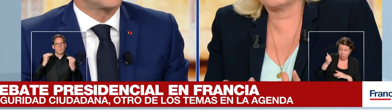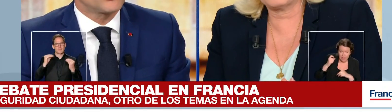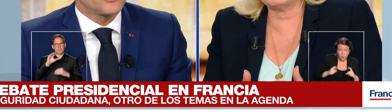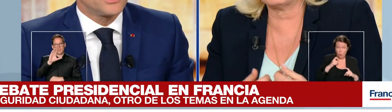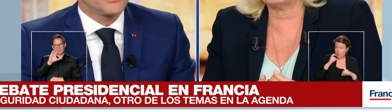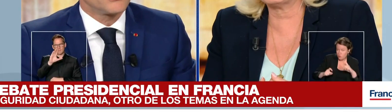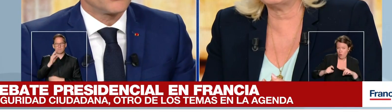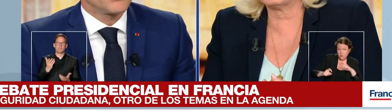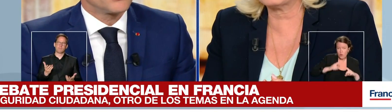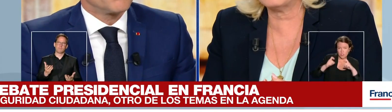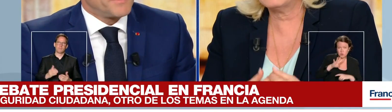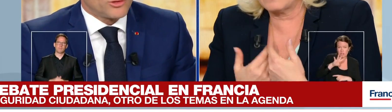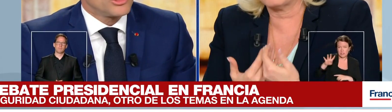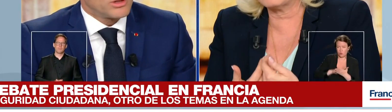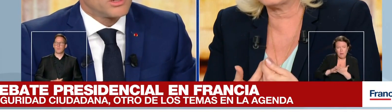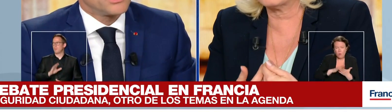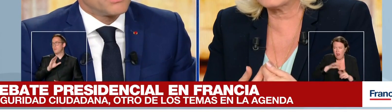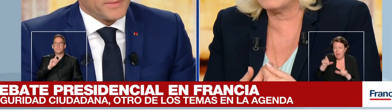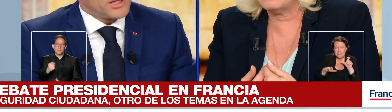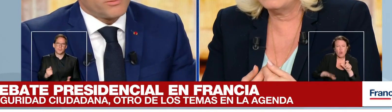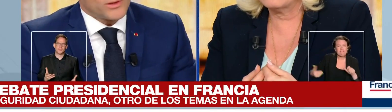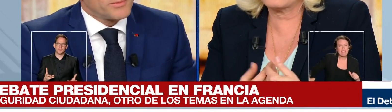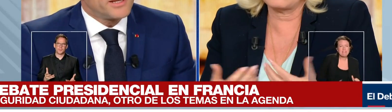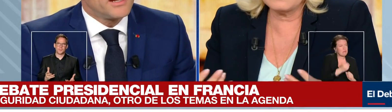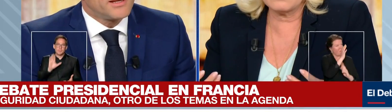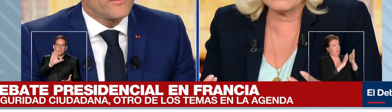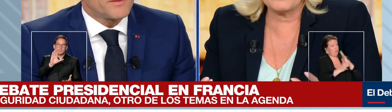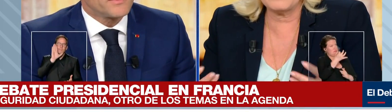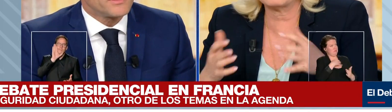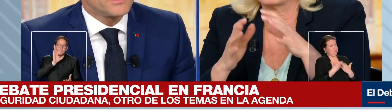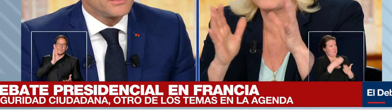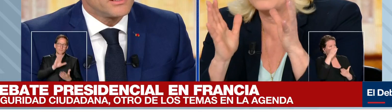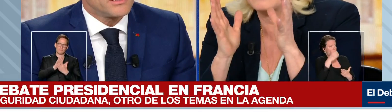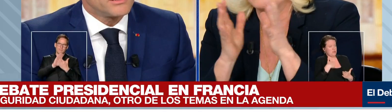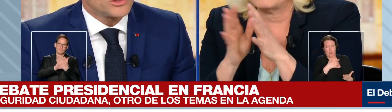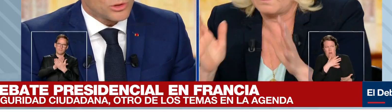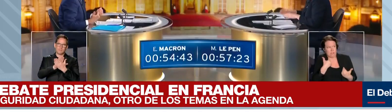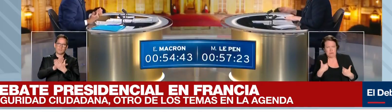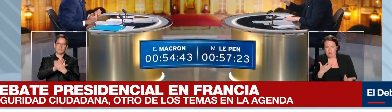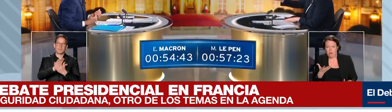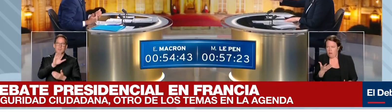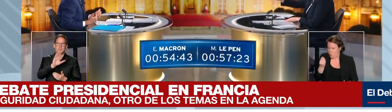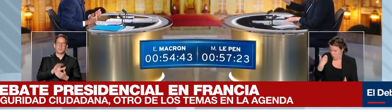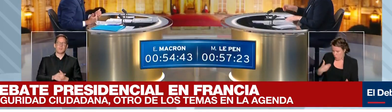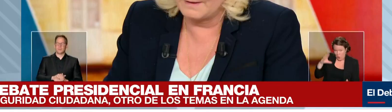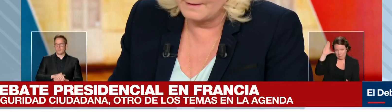Le Pen. No, usted me disculpará. Sí, hay víctimas detrás de pero esto. Pero por supuesto. Y cuando lo escuchan a usted, dicen